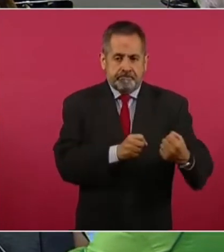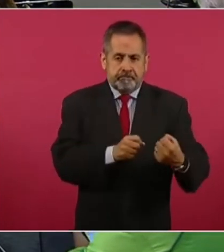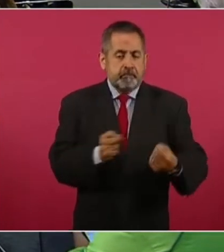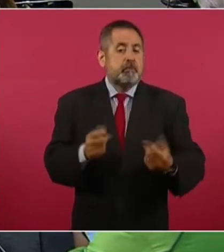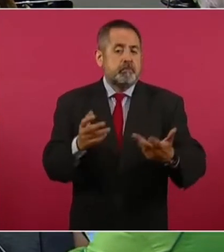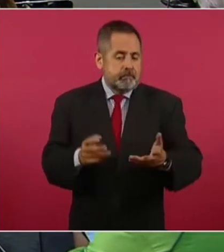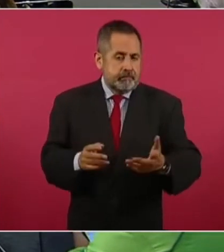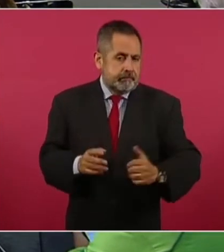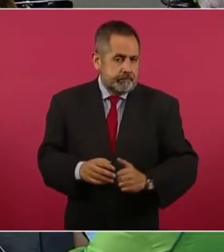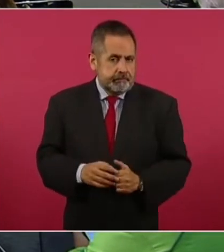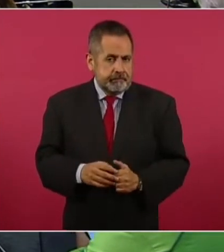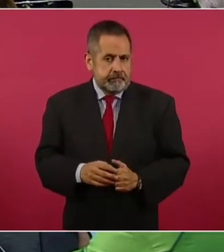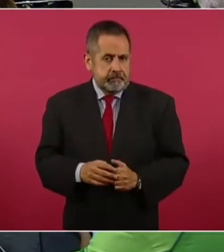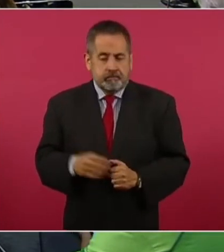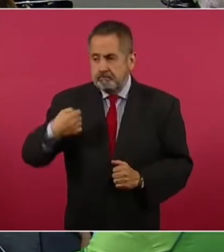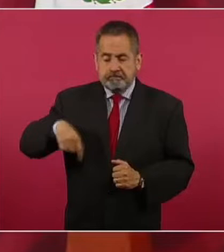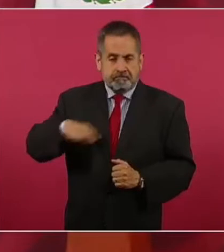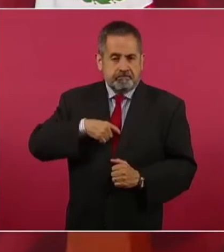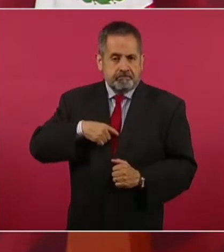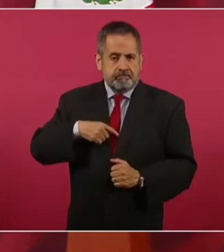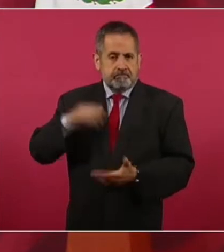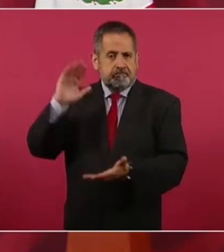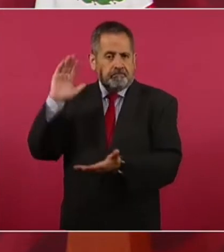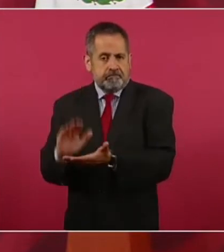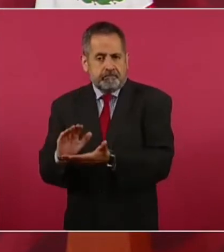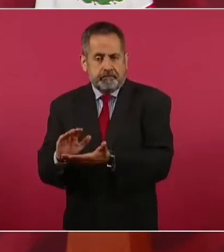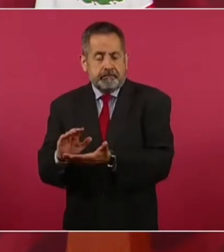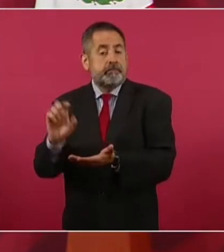no, pues hemos bajado el